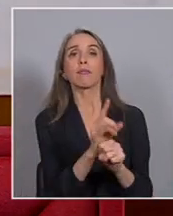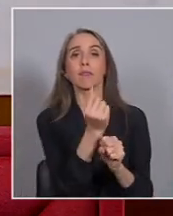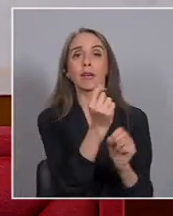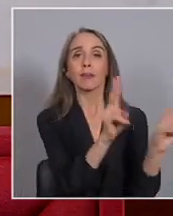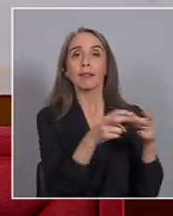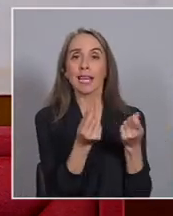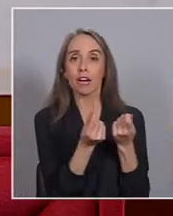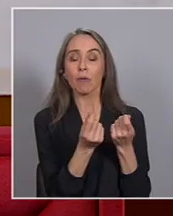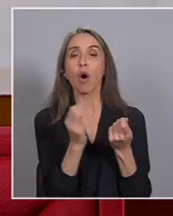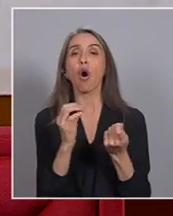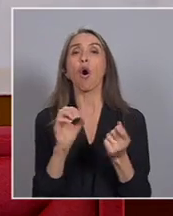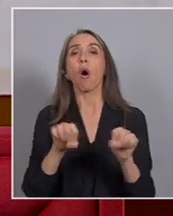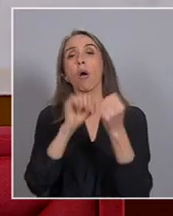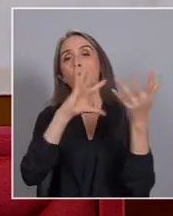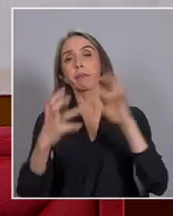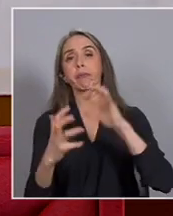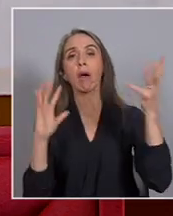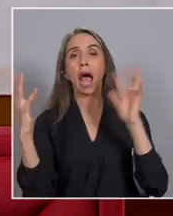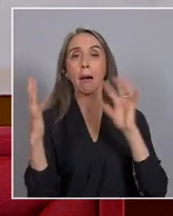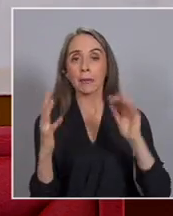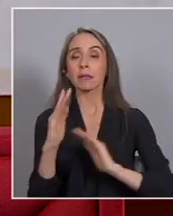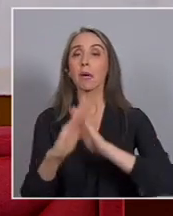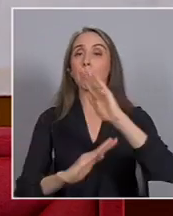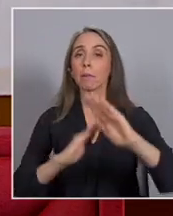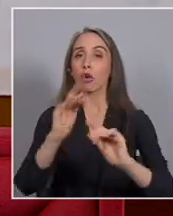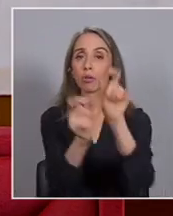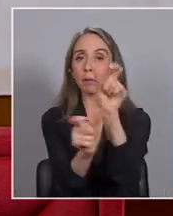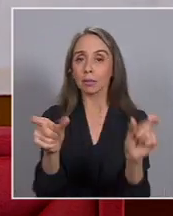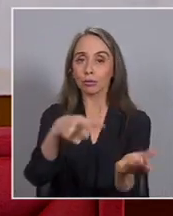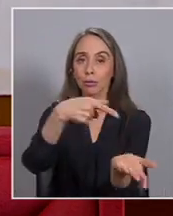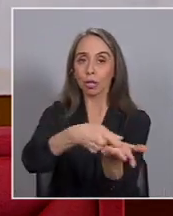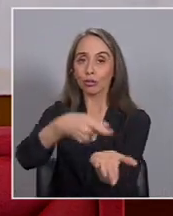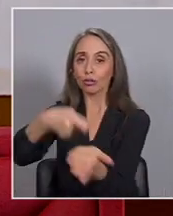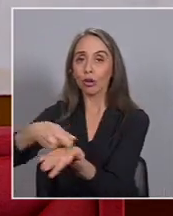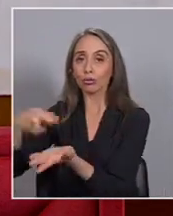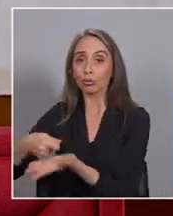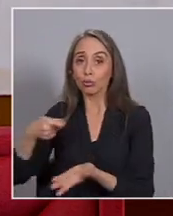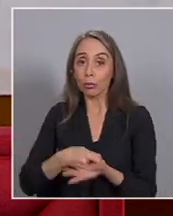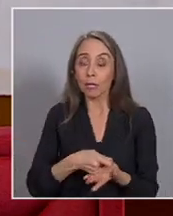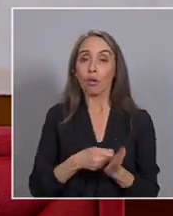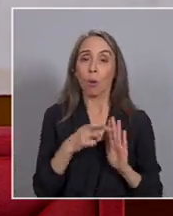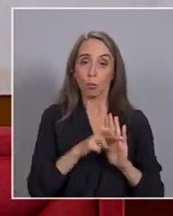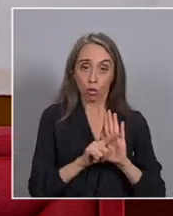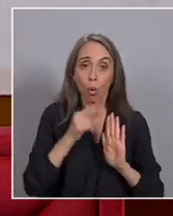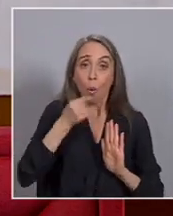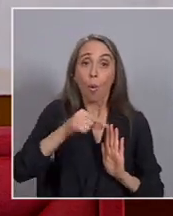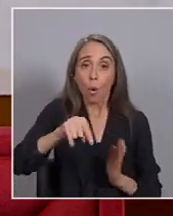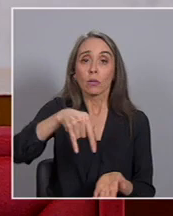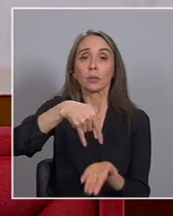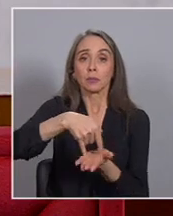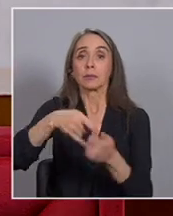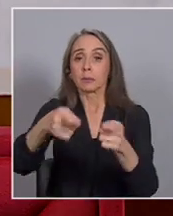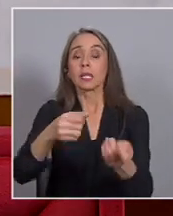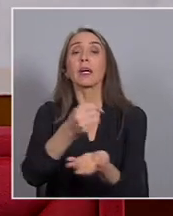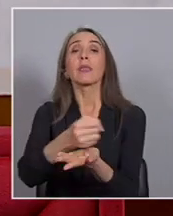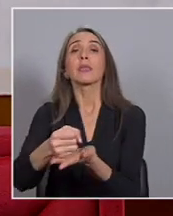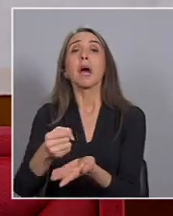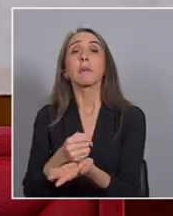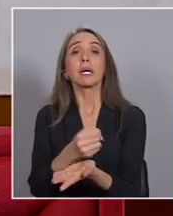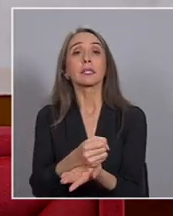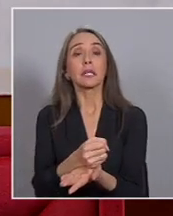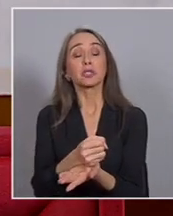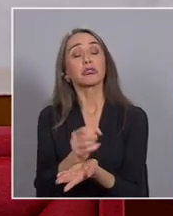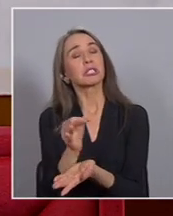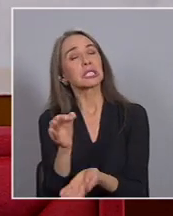ambiente. Para proteger además a los consumidores, vamos a ingresar un proyecto de ley de tramitación